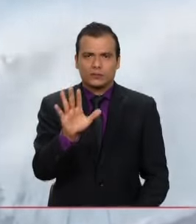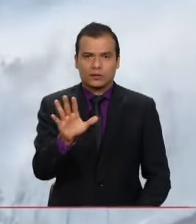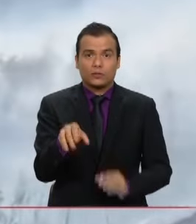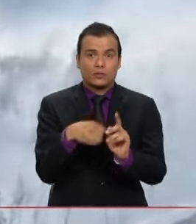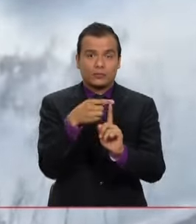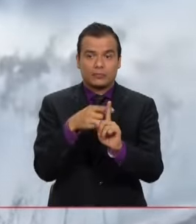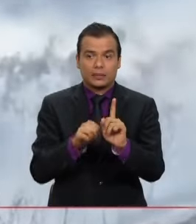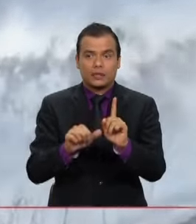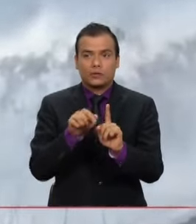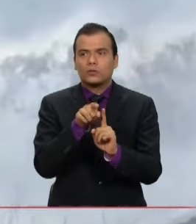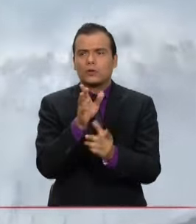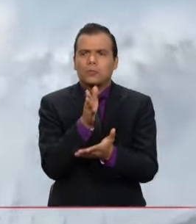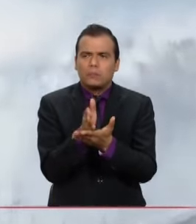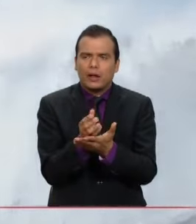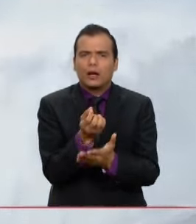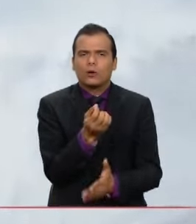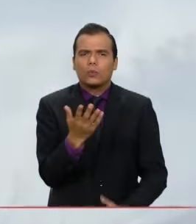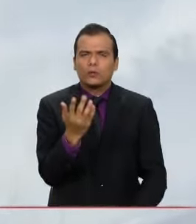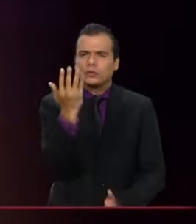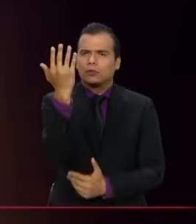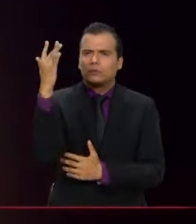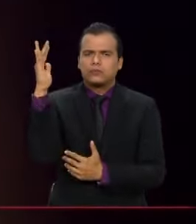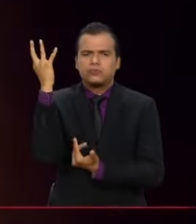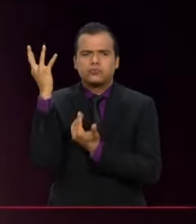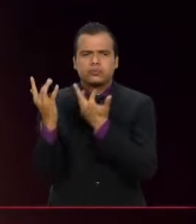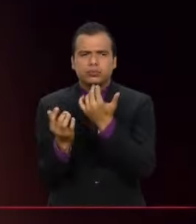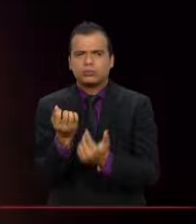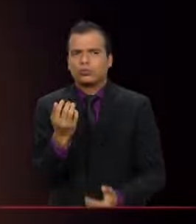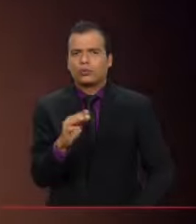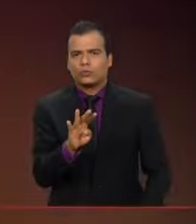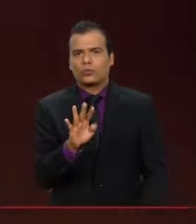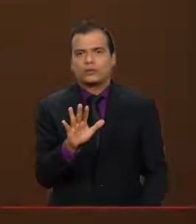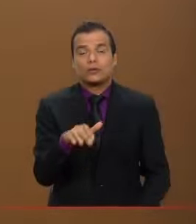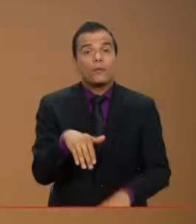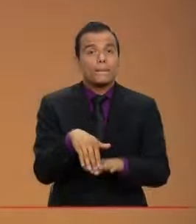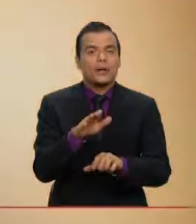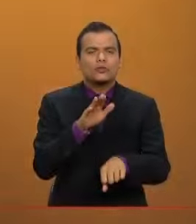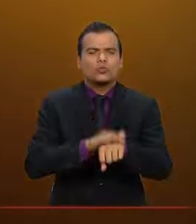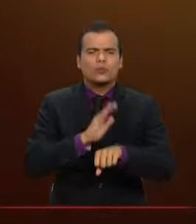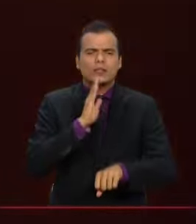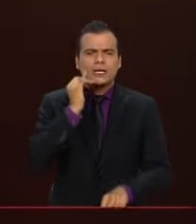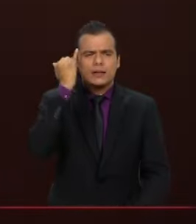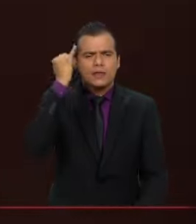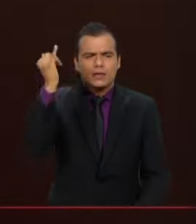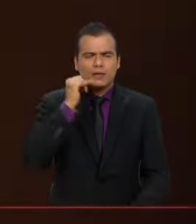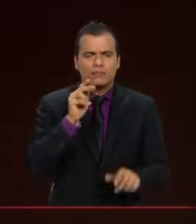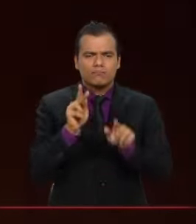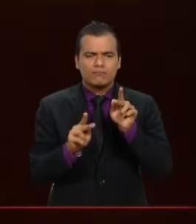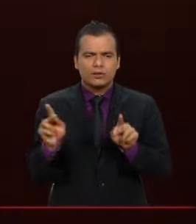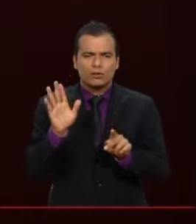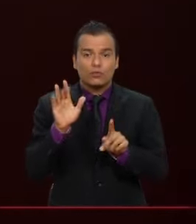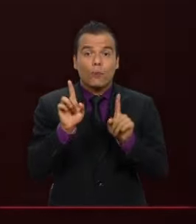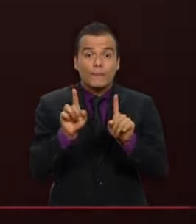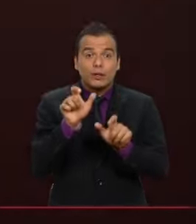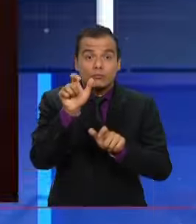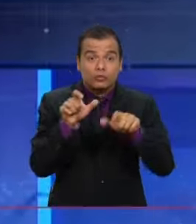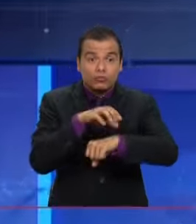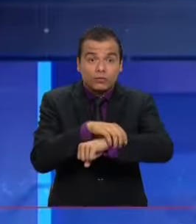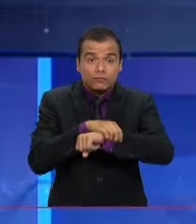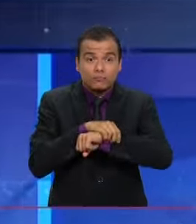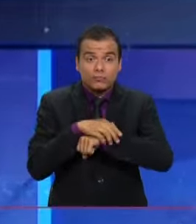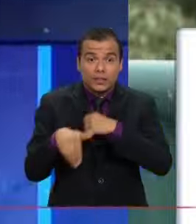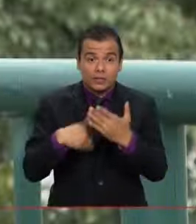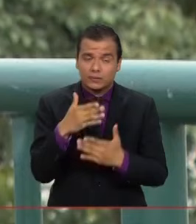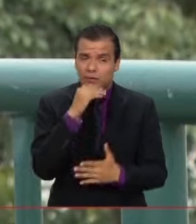registraron 45. Autoridades presumen que en su mayoría son provocados de manera voluntaria, aunque hasta ahora no hay capturas.